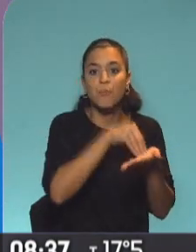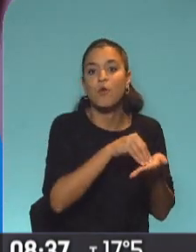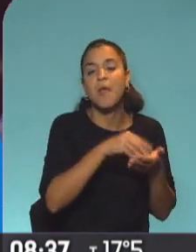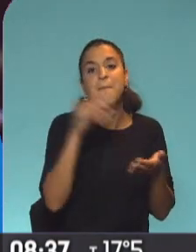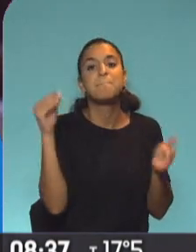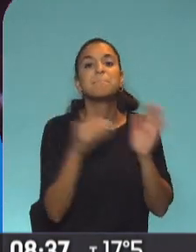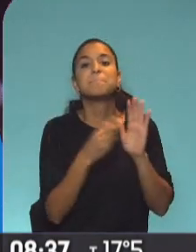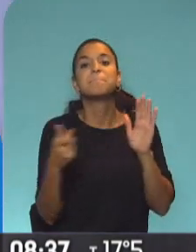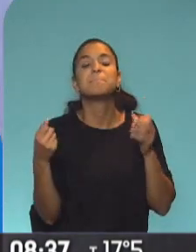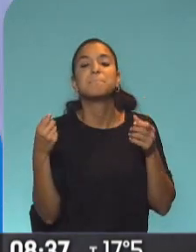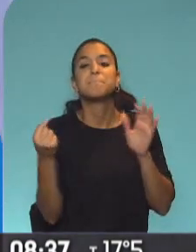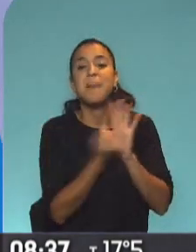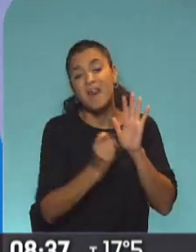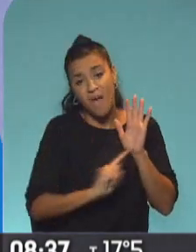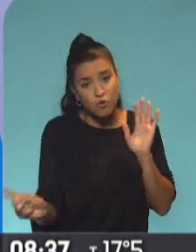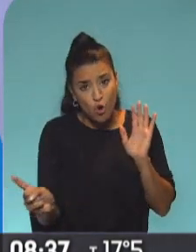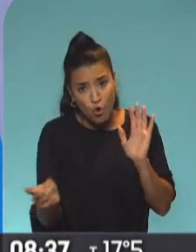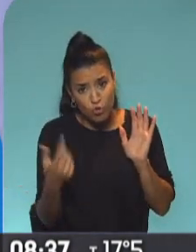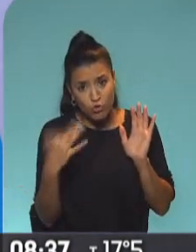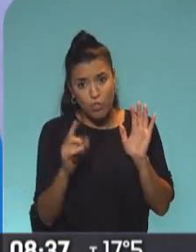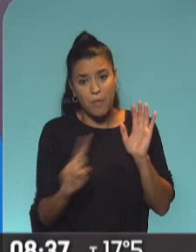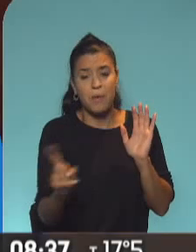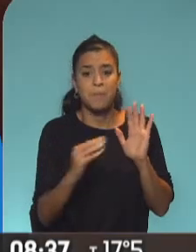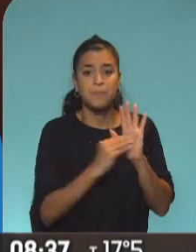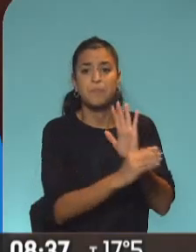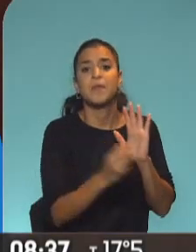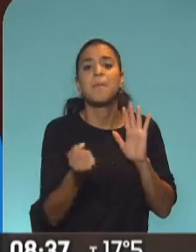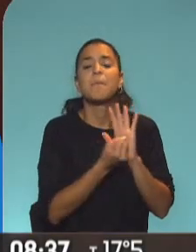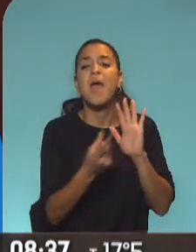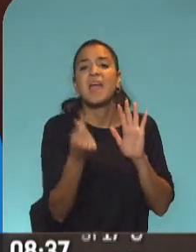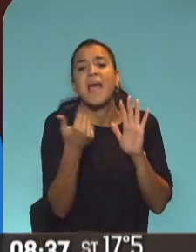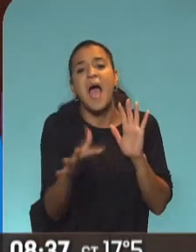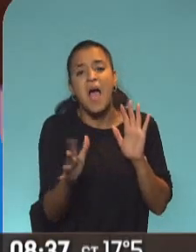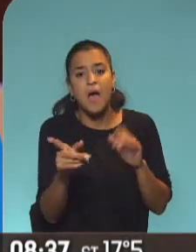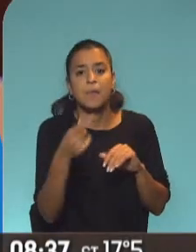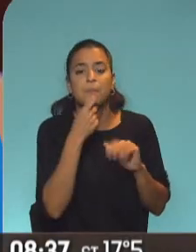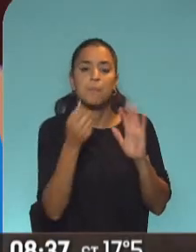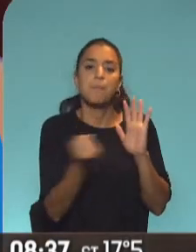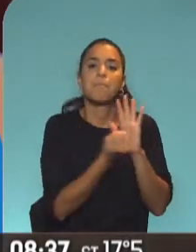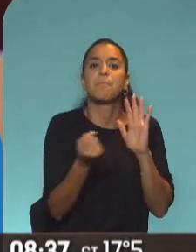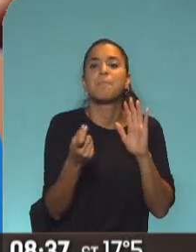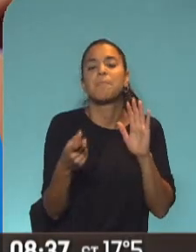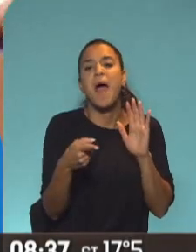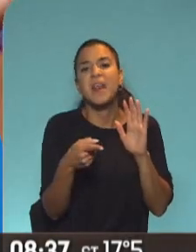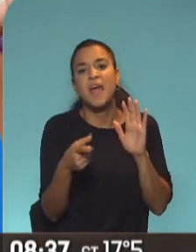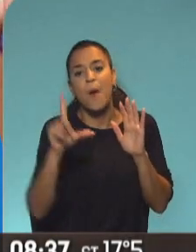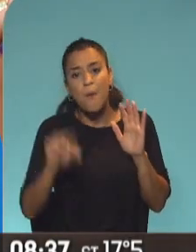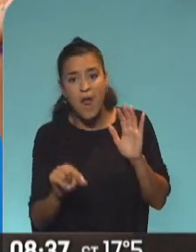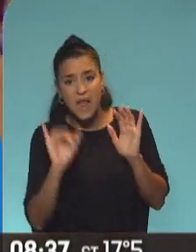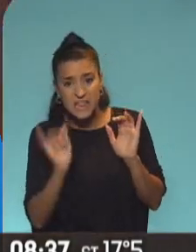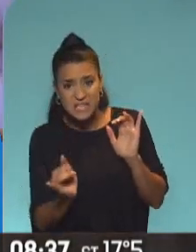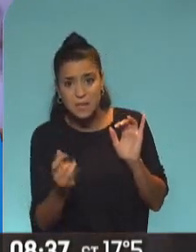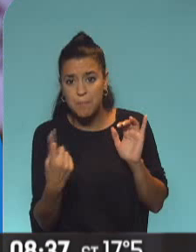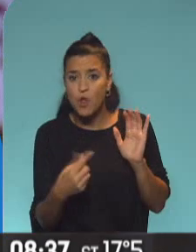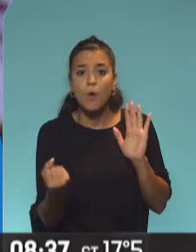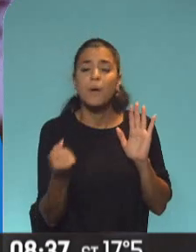pueden prescribir marcas y sin embargo lo están haciendo. Y encima prescriben las marcas caras, porque si uno diría, prescriben las marcas más baratas, hasta, bueno, sería un beneficio para el